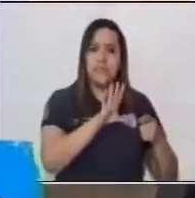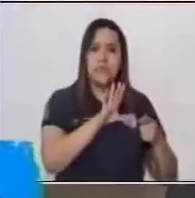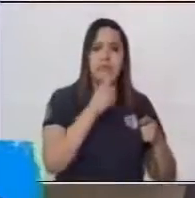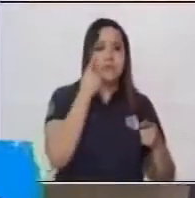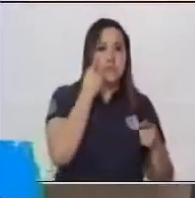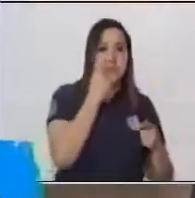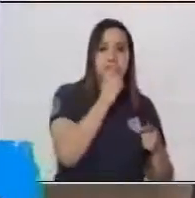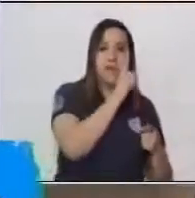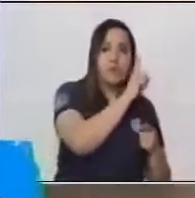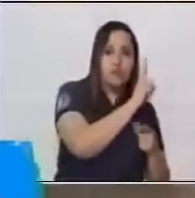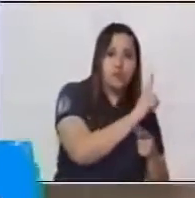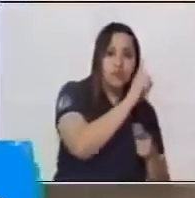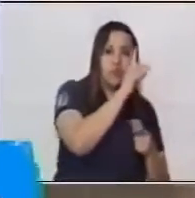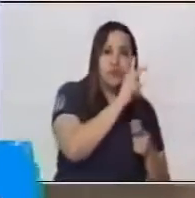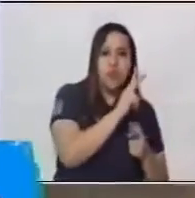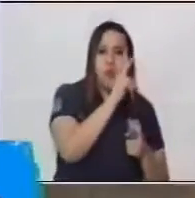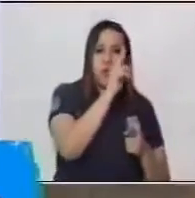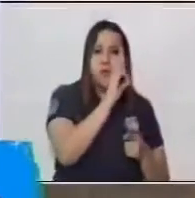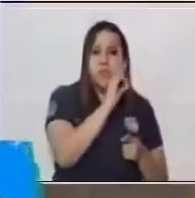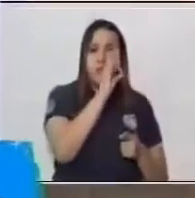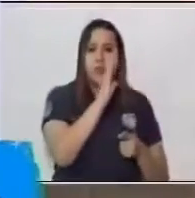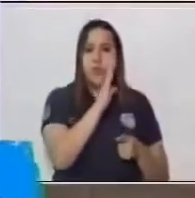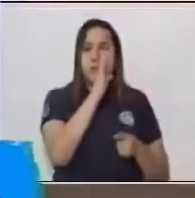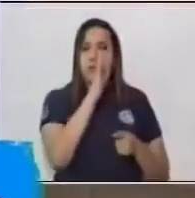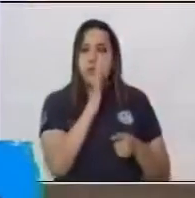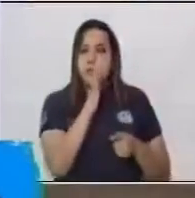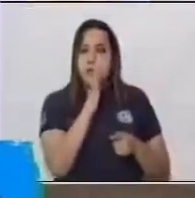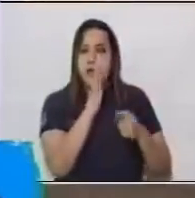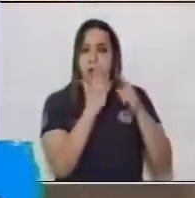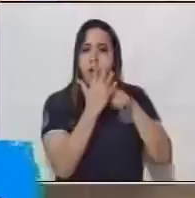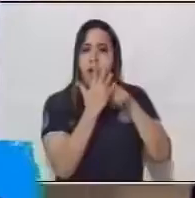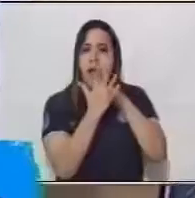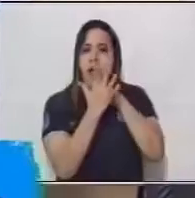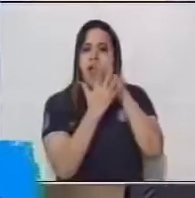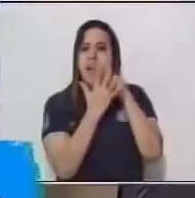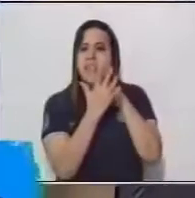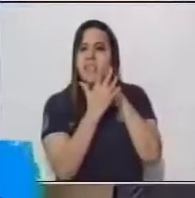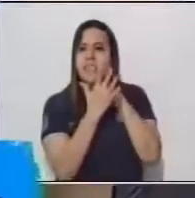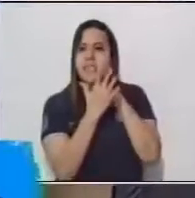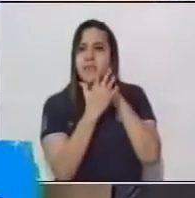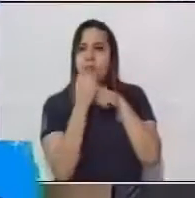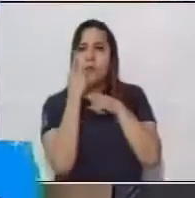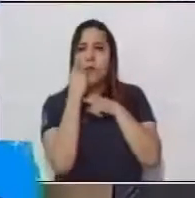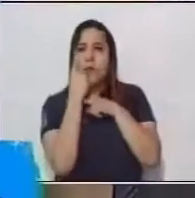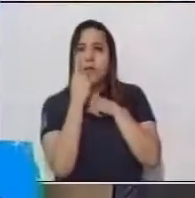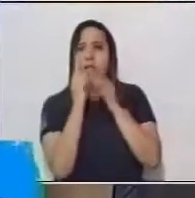2, 3, 4, 5. El quinto elemento en esta serie sería